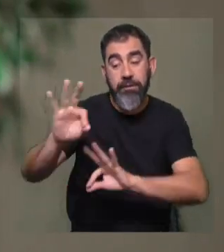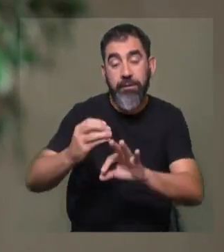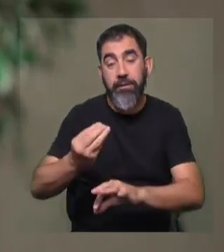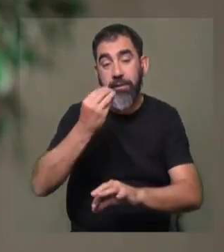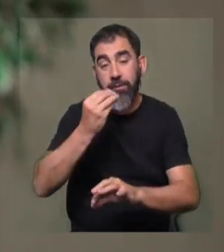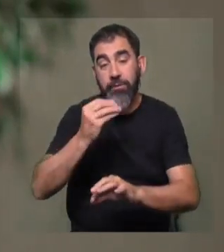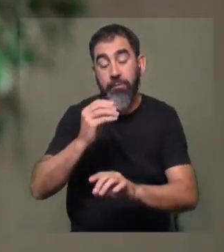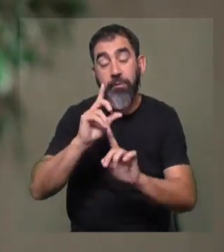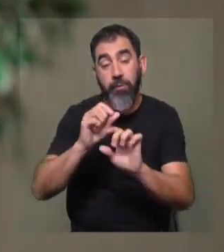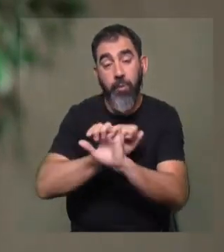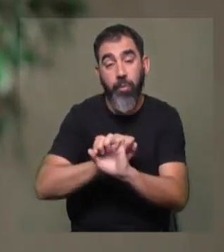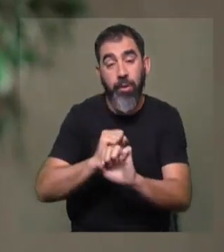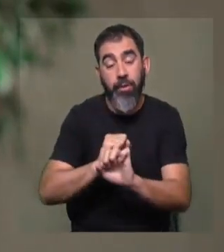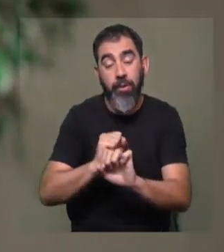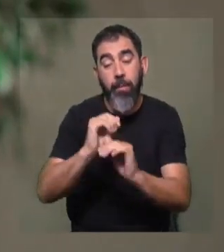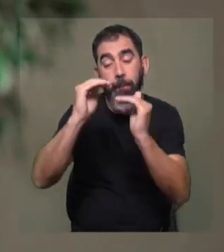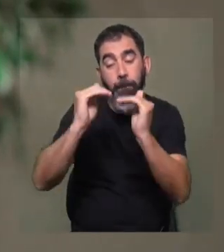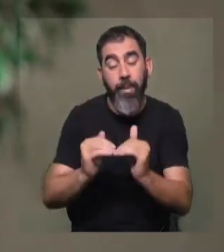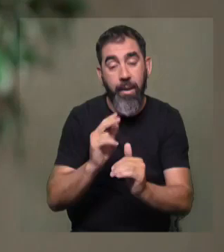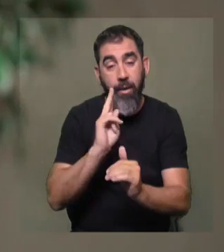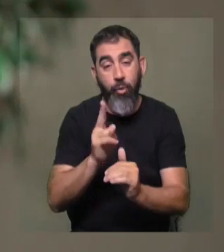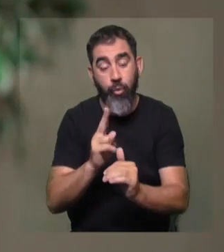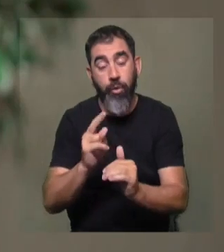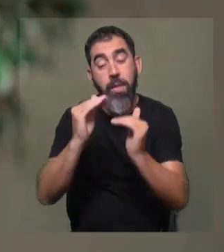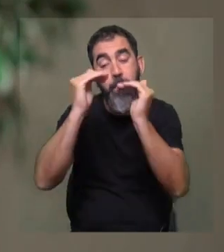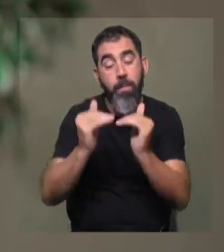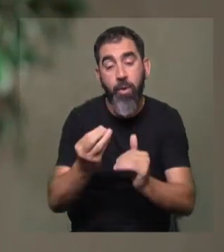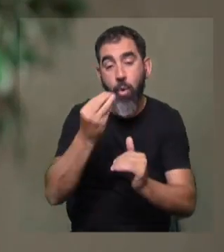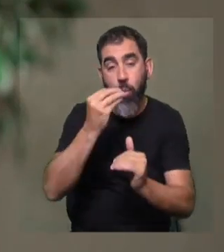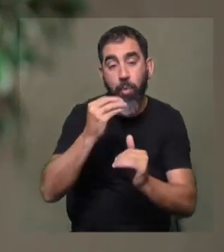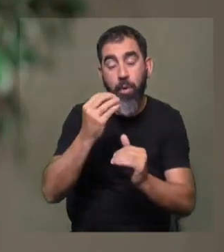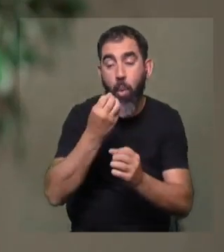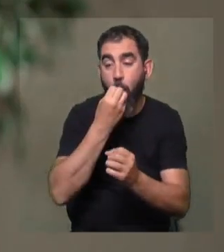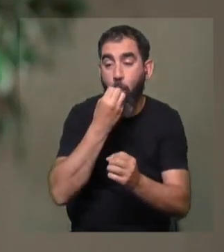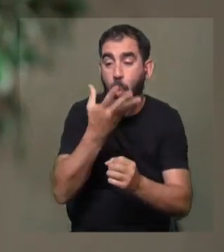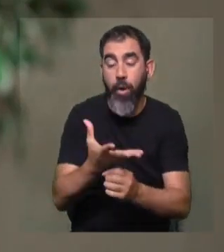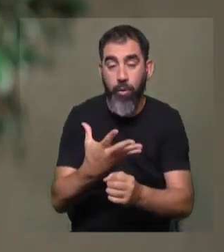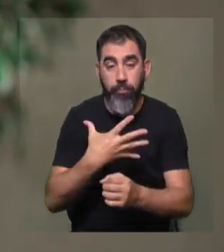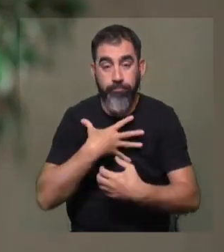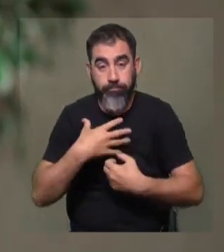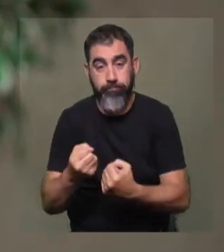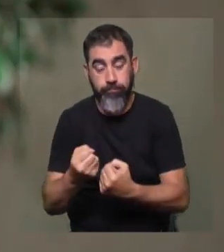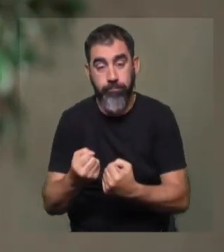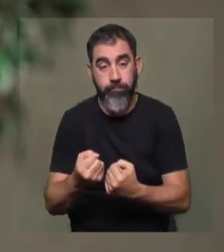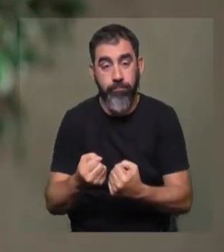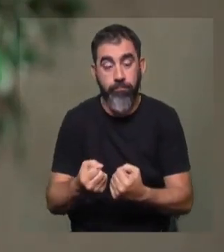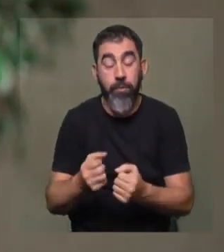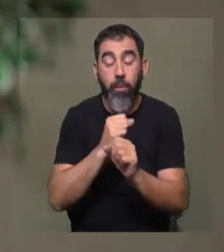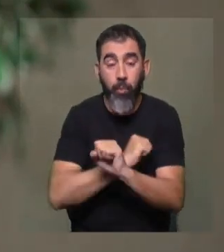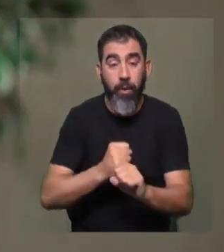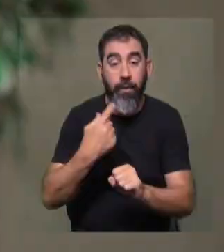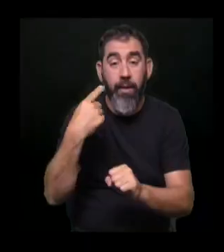puede estar como también más restringida, y por ende una menor ingesta de nutrientes, que puede estar también incidiendo en